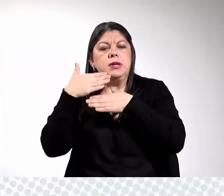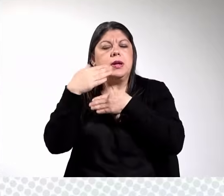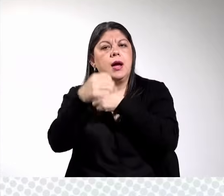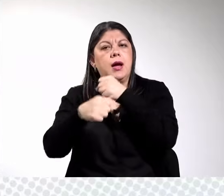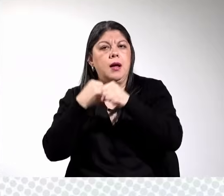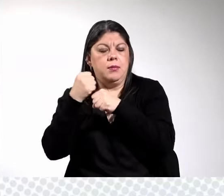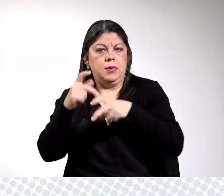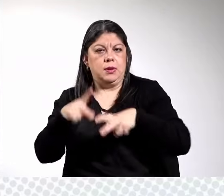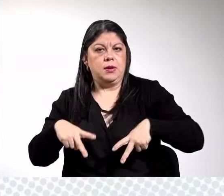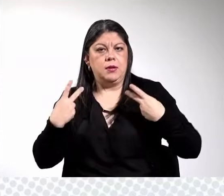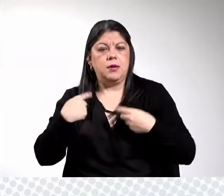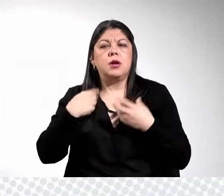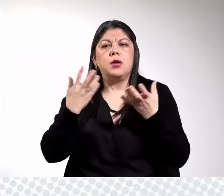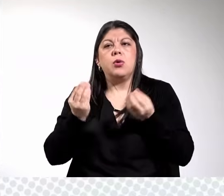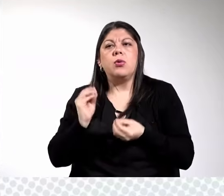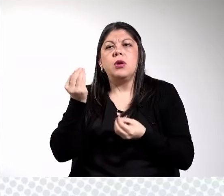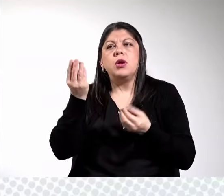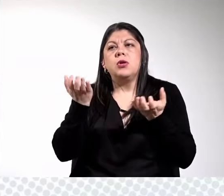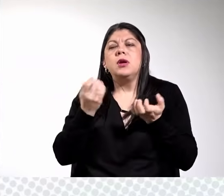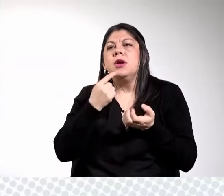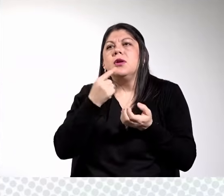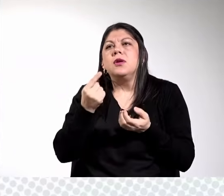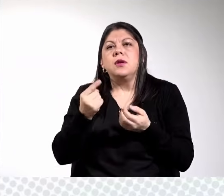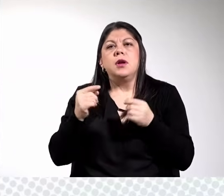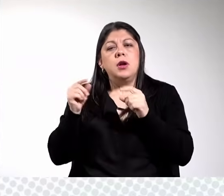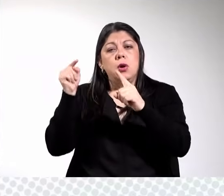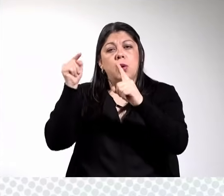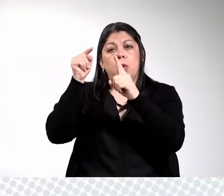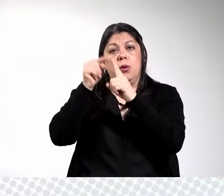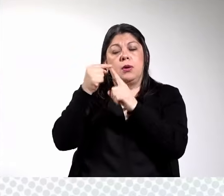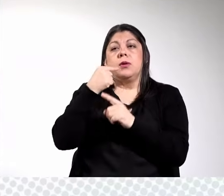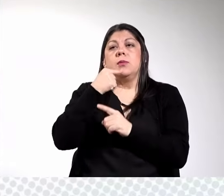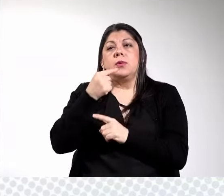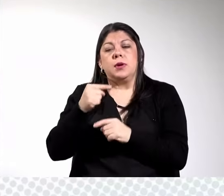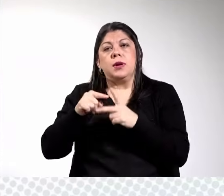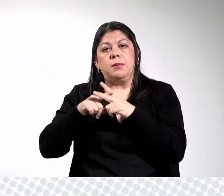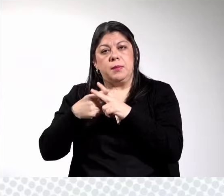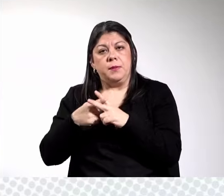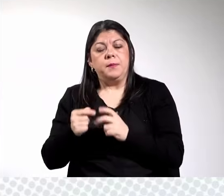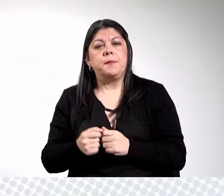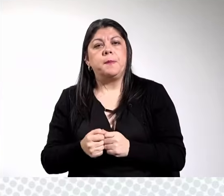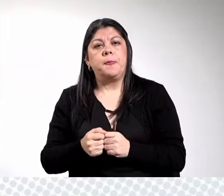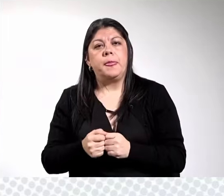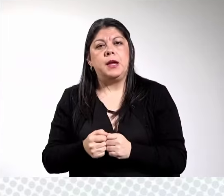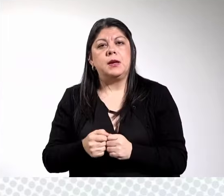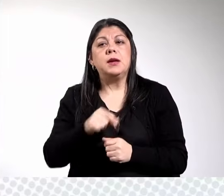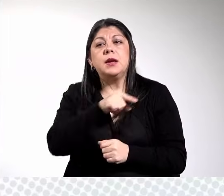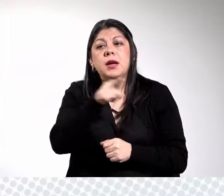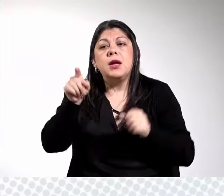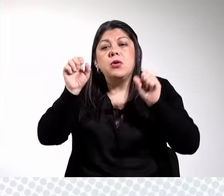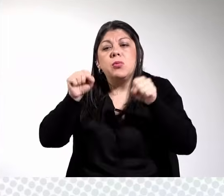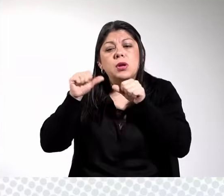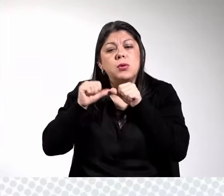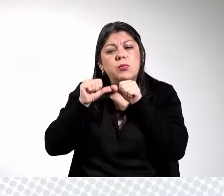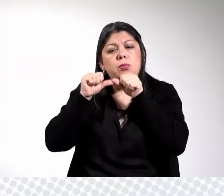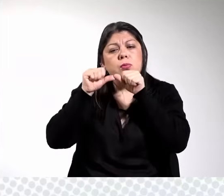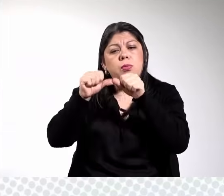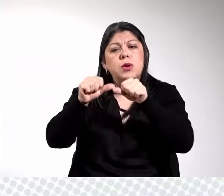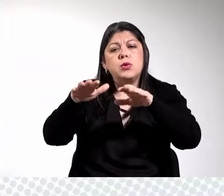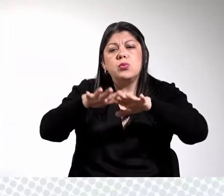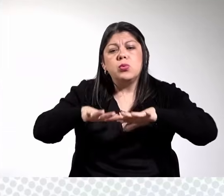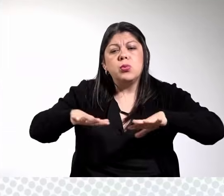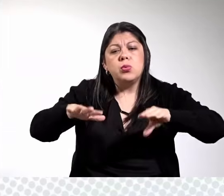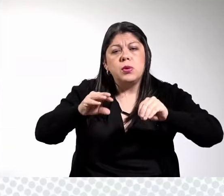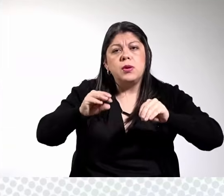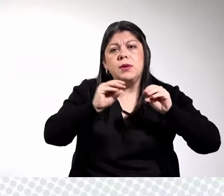los jóvenes yo les quiero decir que uno de los objetivos, y lo dije al principio, es que ellos puedan permanecer en su tierra, que si